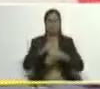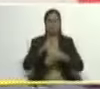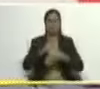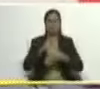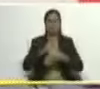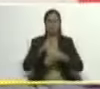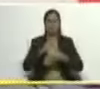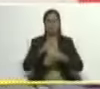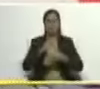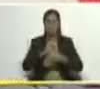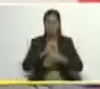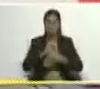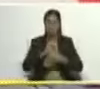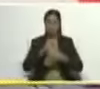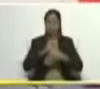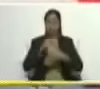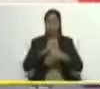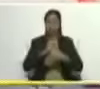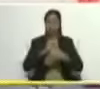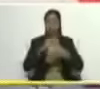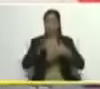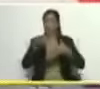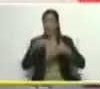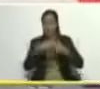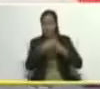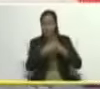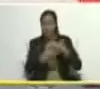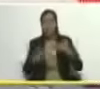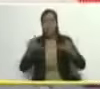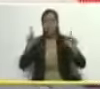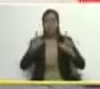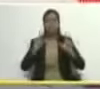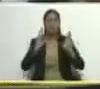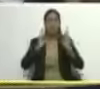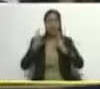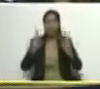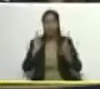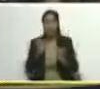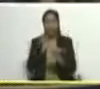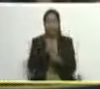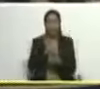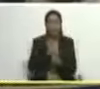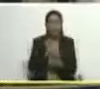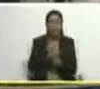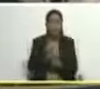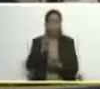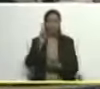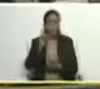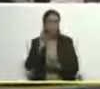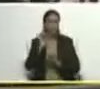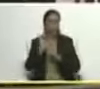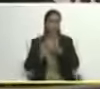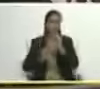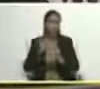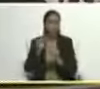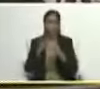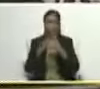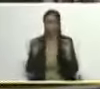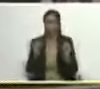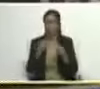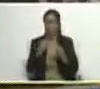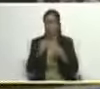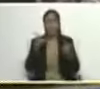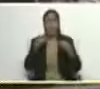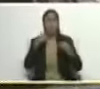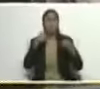Y más allá, canales de televisión, de radio, redes sociales del mundo, de todos los países,